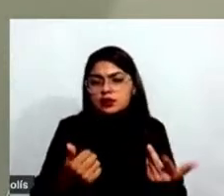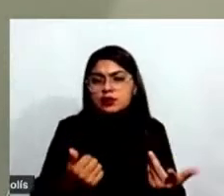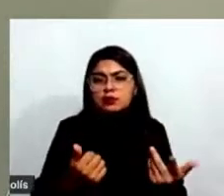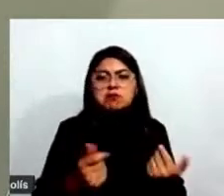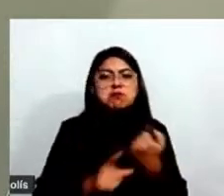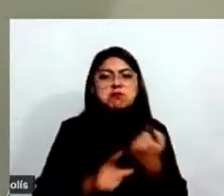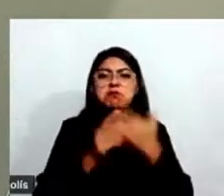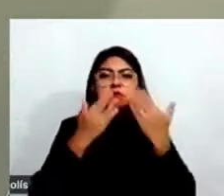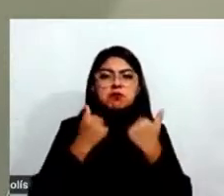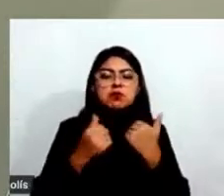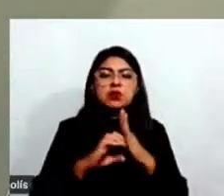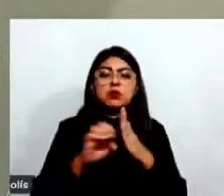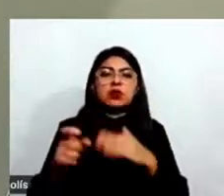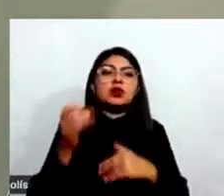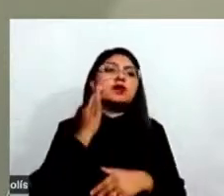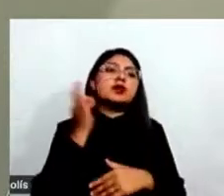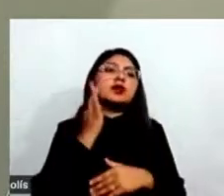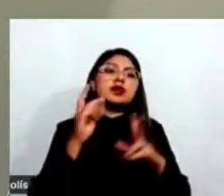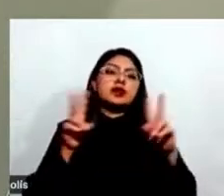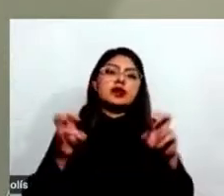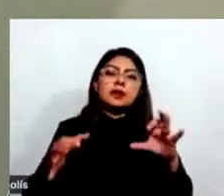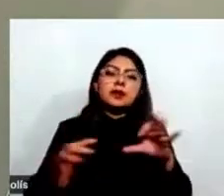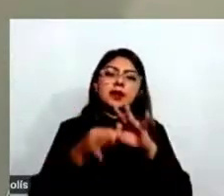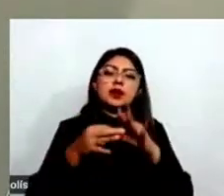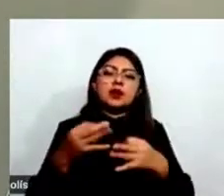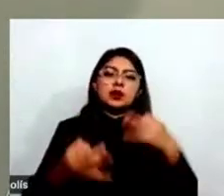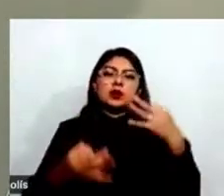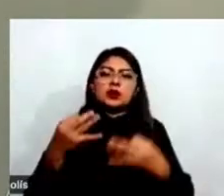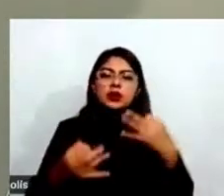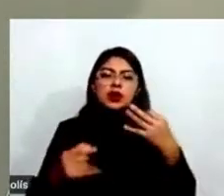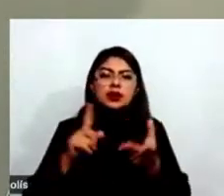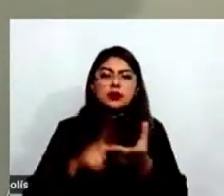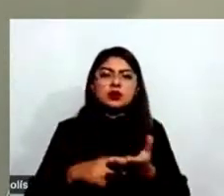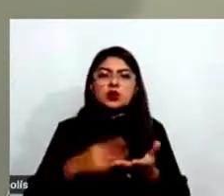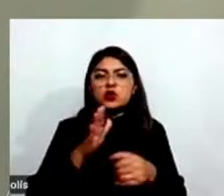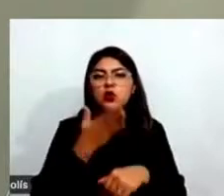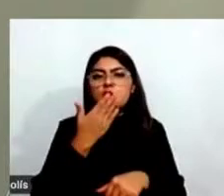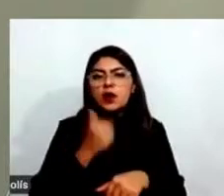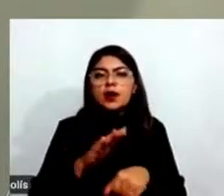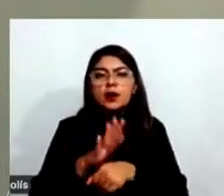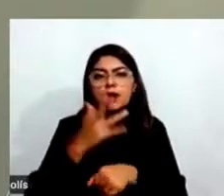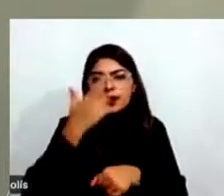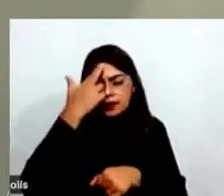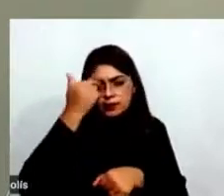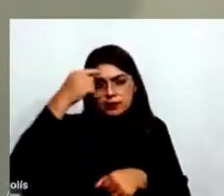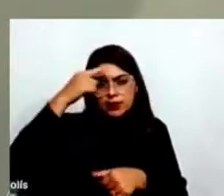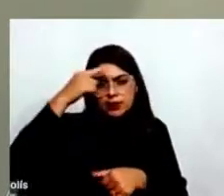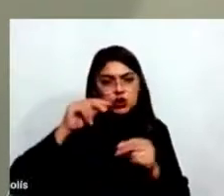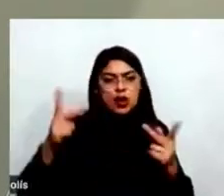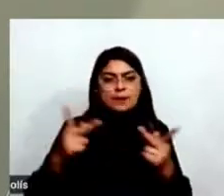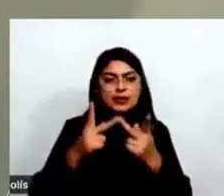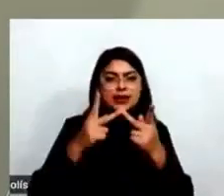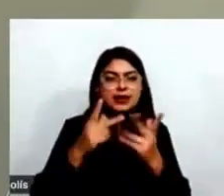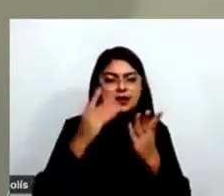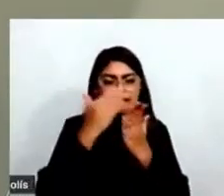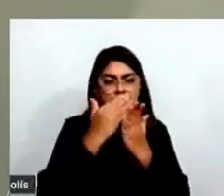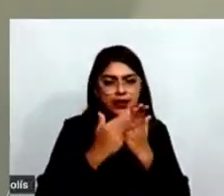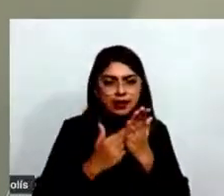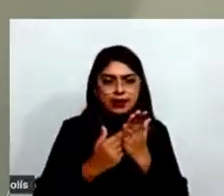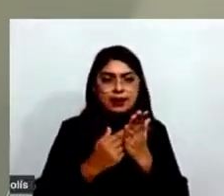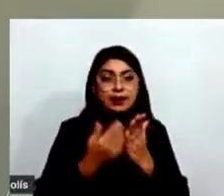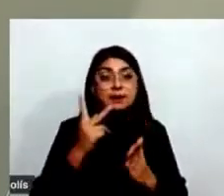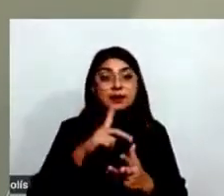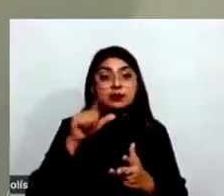rama judicial, pues no habría razón de no aplicar las mismas garantías. Pero luego lo reiteró en Casanina contra Perú, donde no era